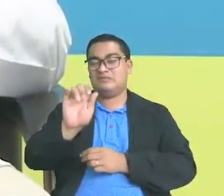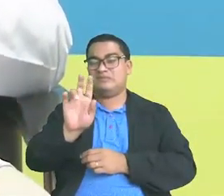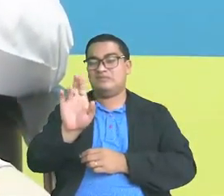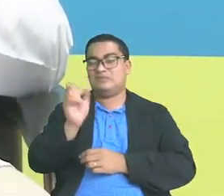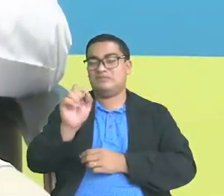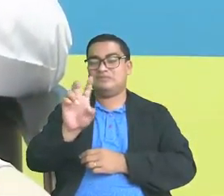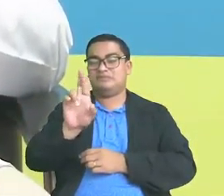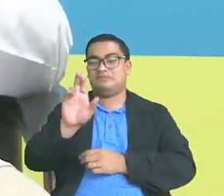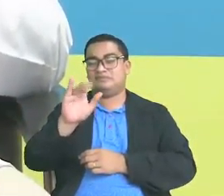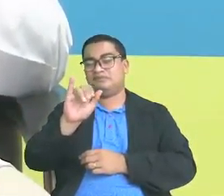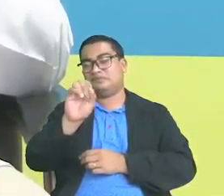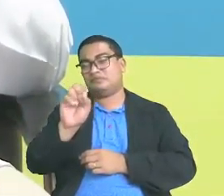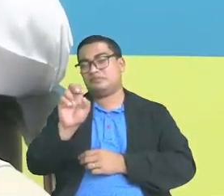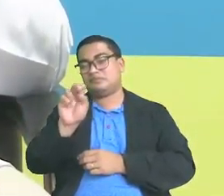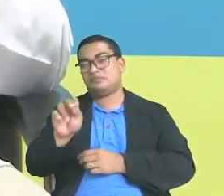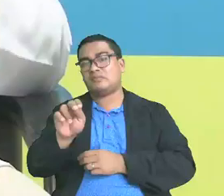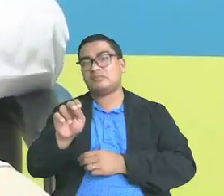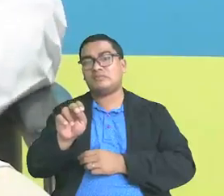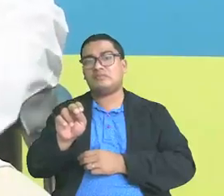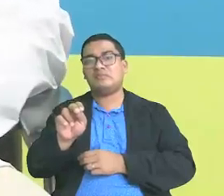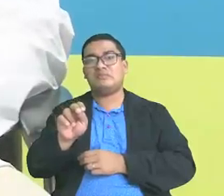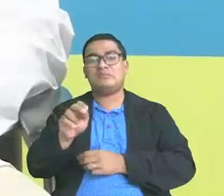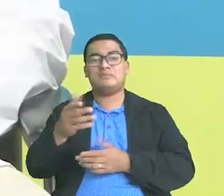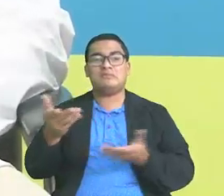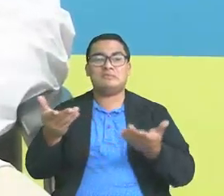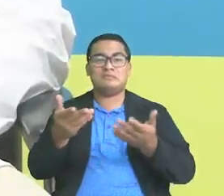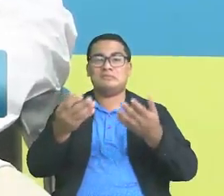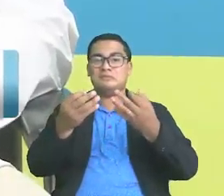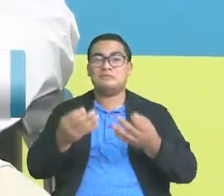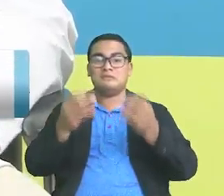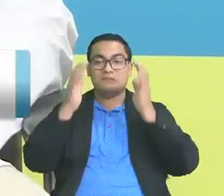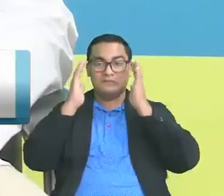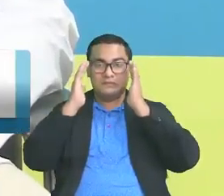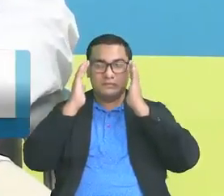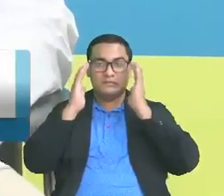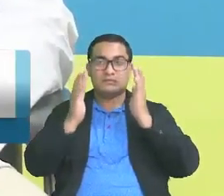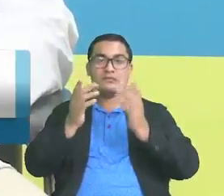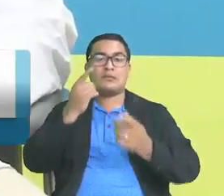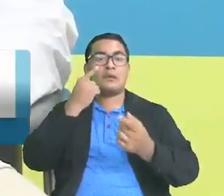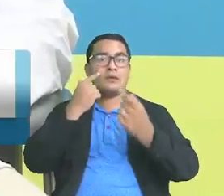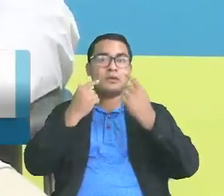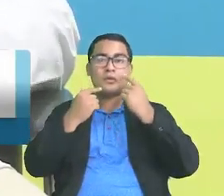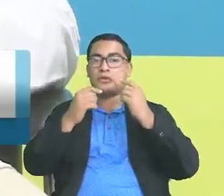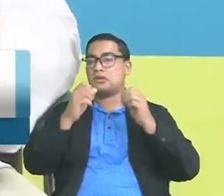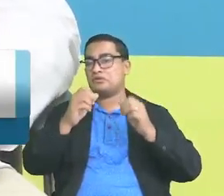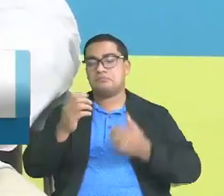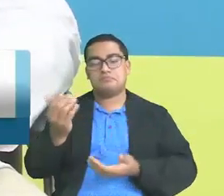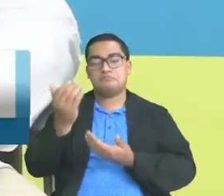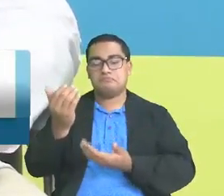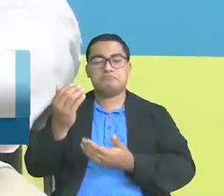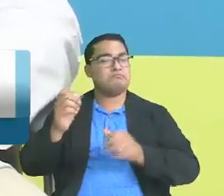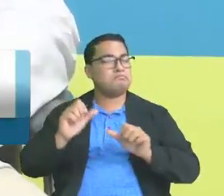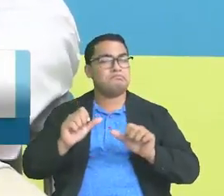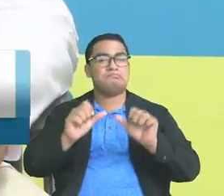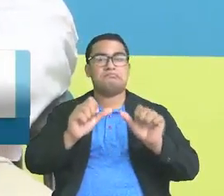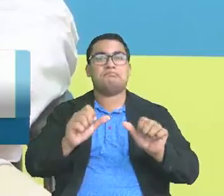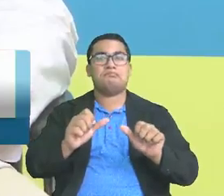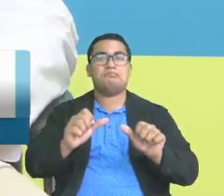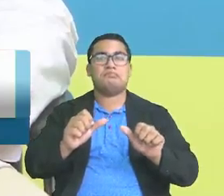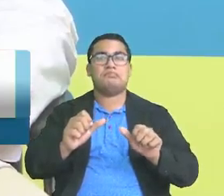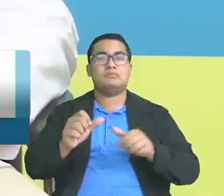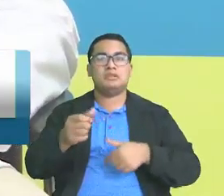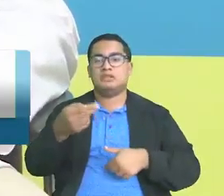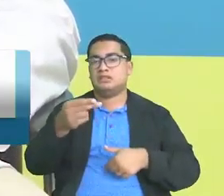términos que utilizan como encarcelación, es decir, que entró y no pudo regresar. El llanto no lo vamos a evitar. Las hernias no